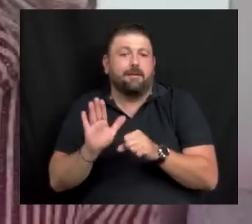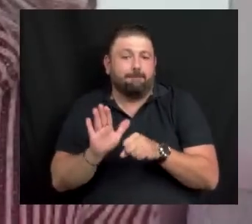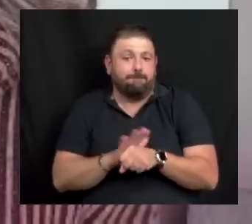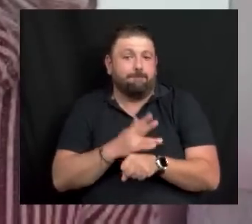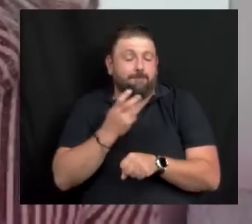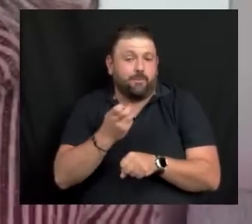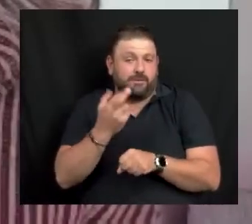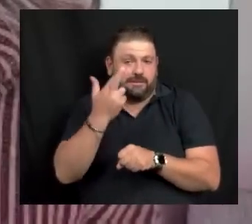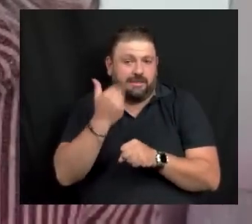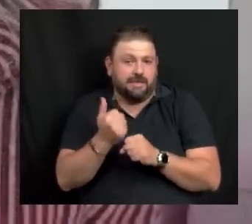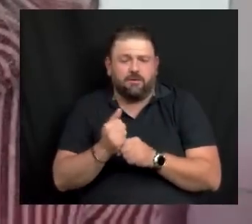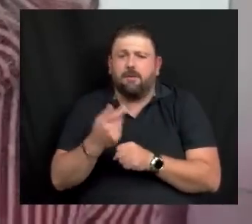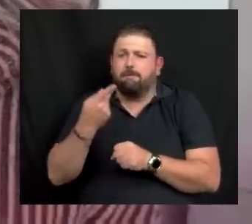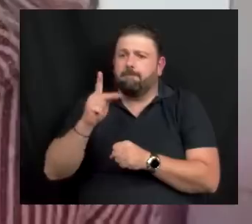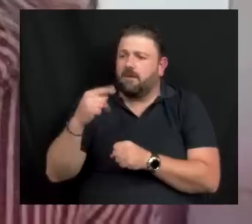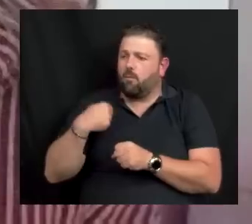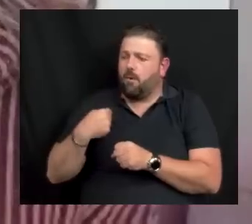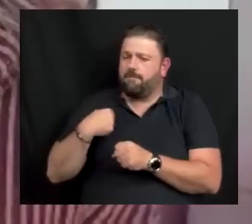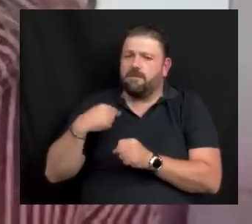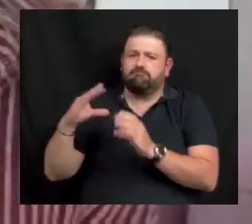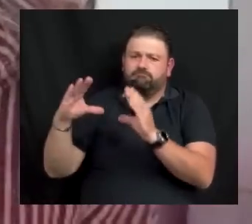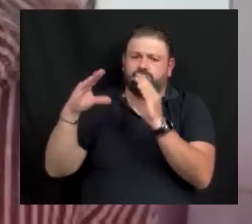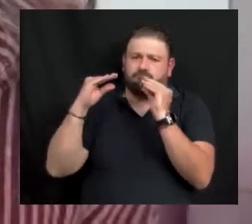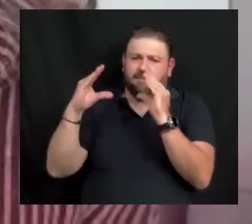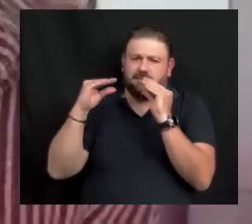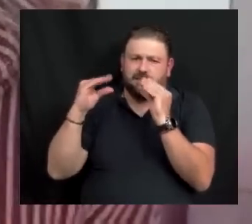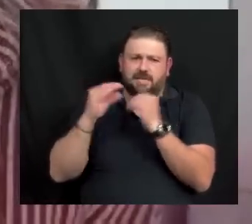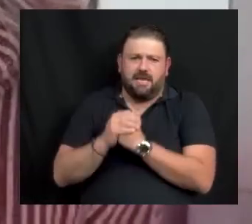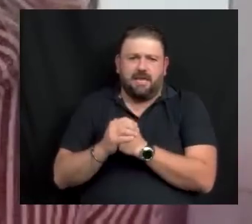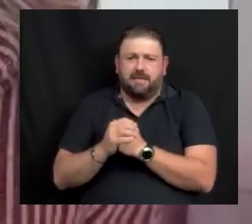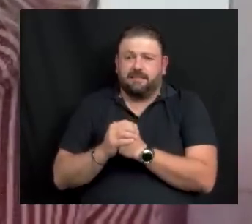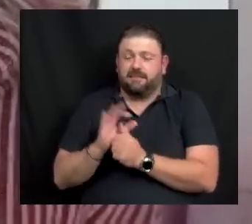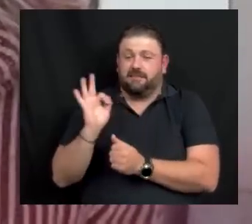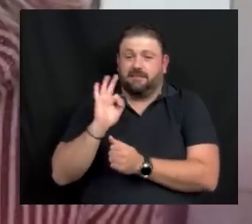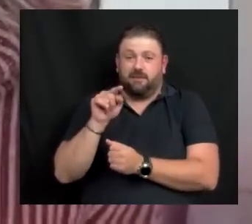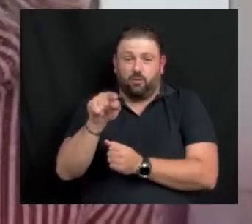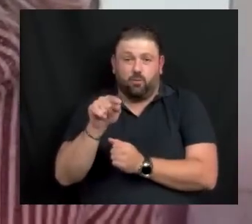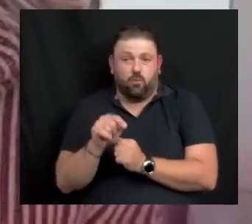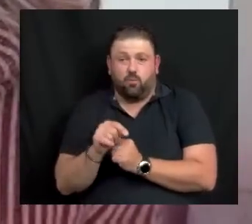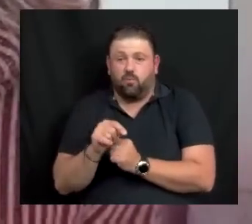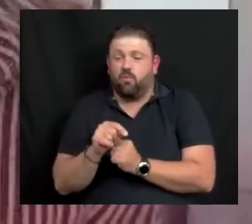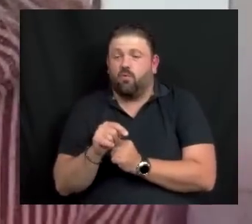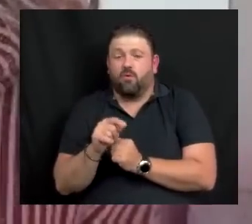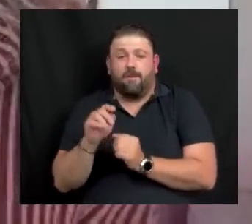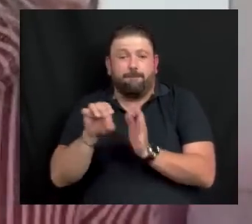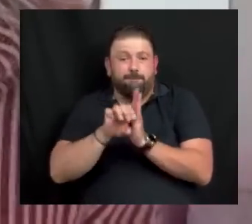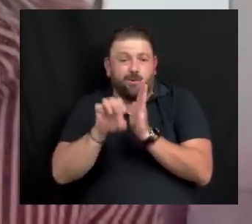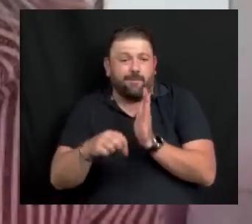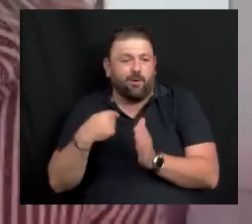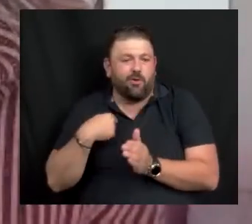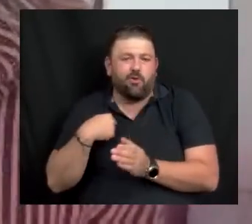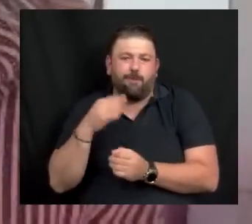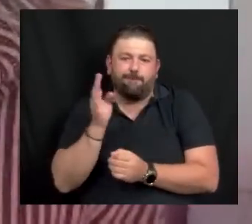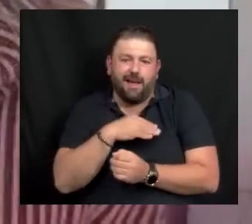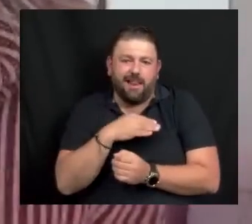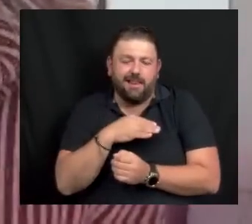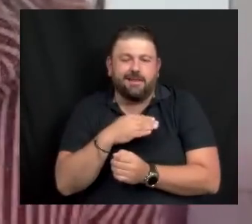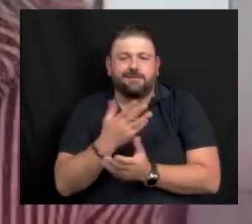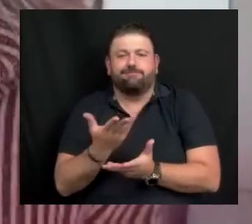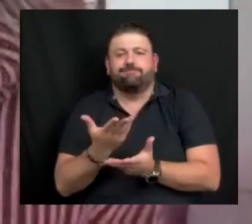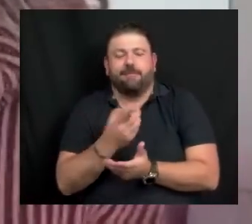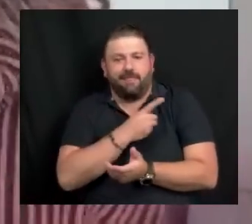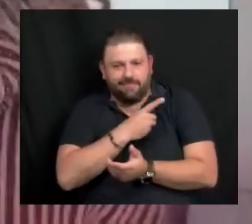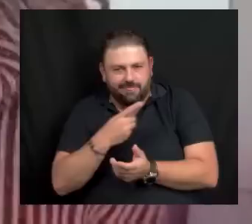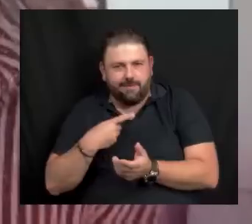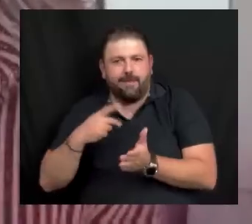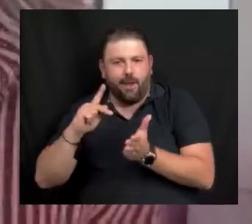metas. Y a mí me enseñaron que si tú no corriges lo que estás haciendo mal, nunca vas a llegar a donde quieras.